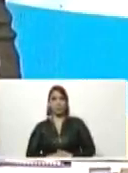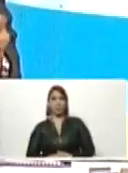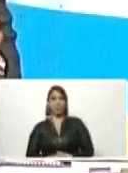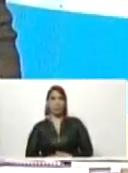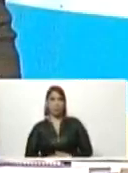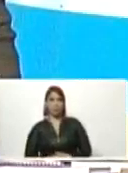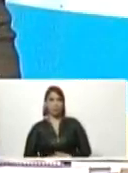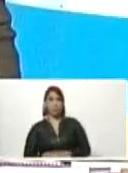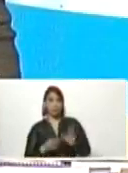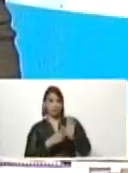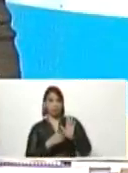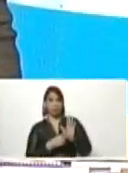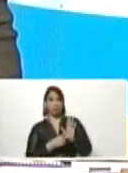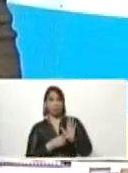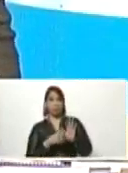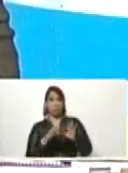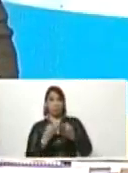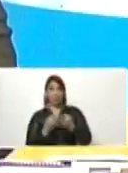¿Verdad? Ahí estaban los moros.